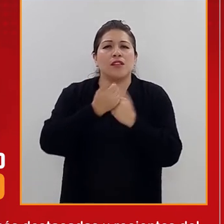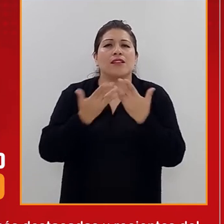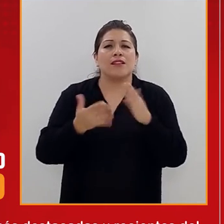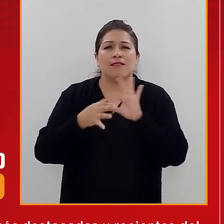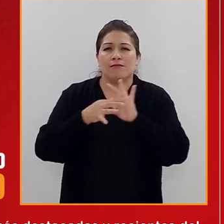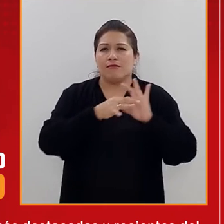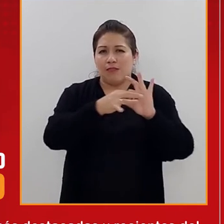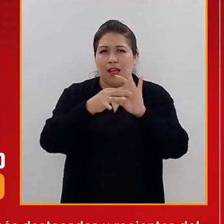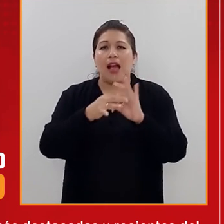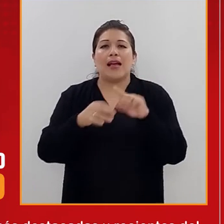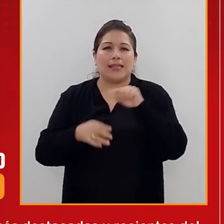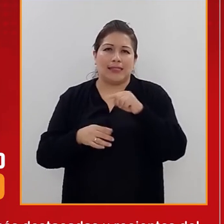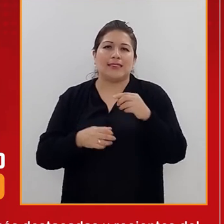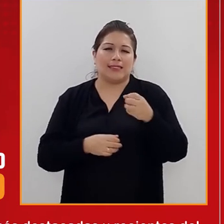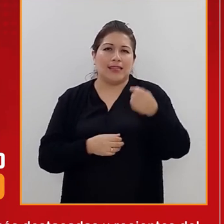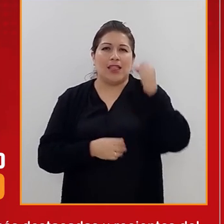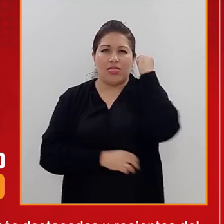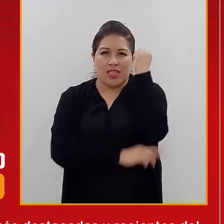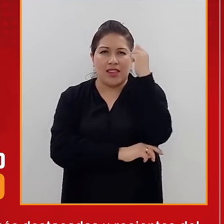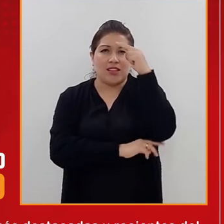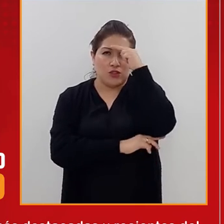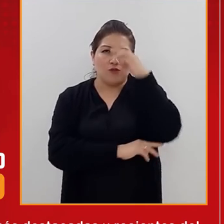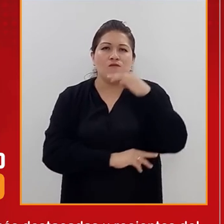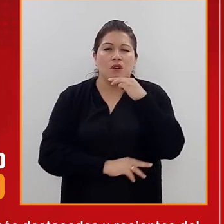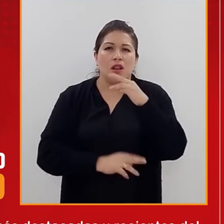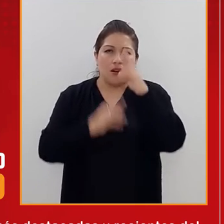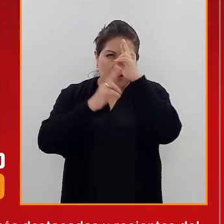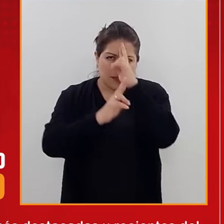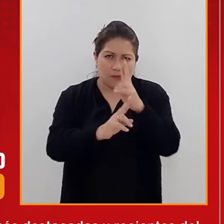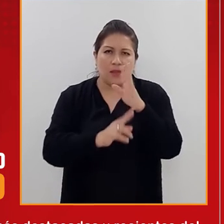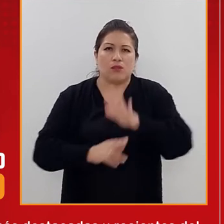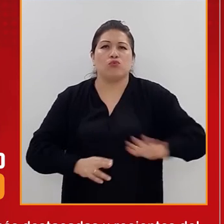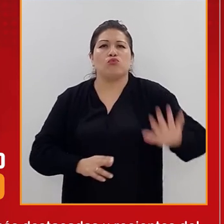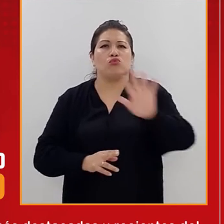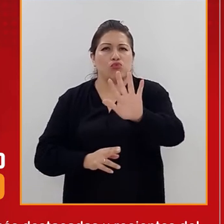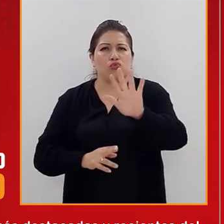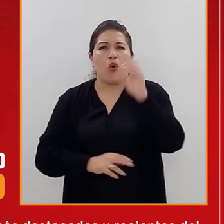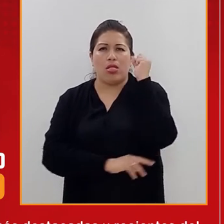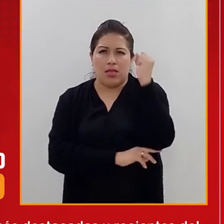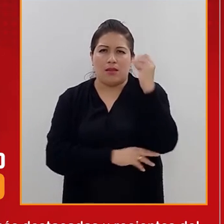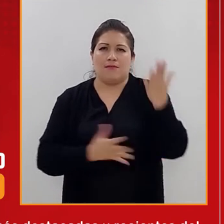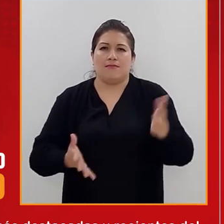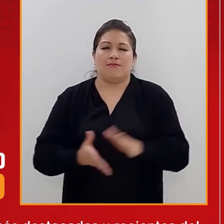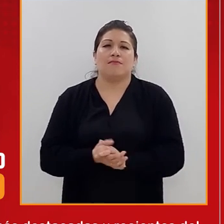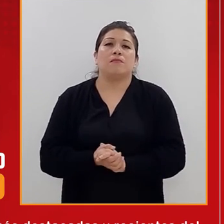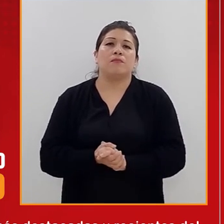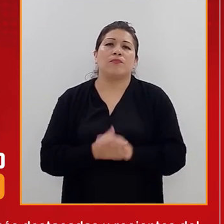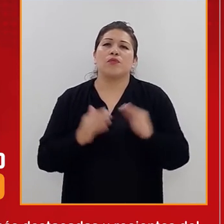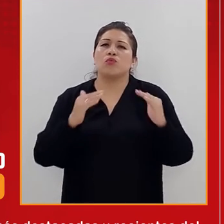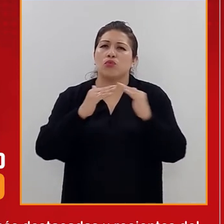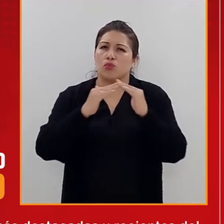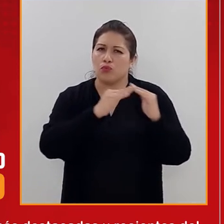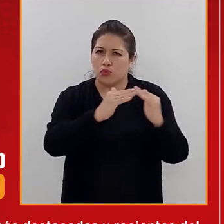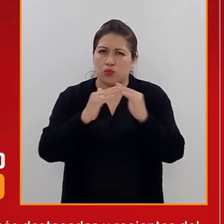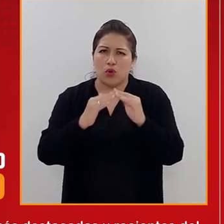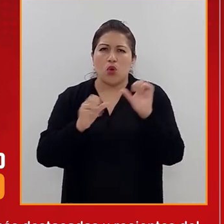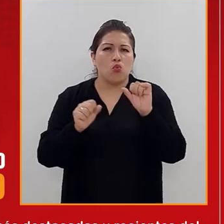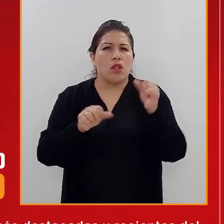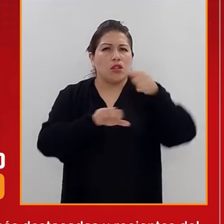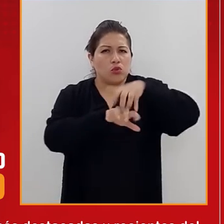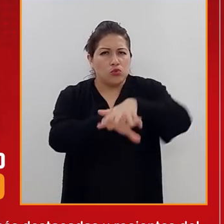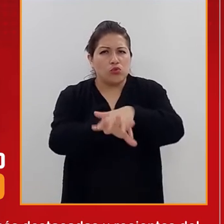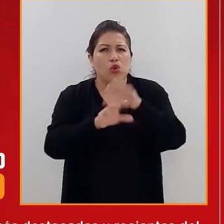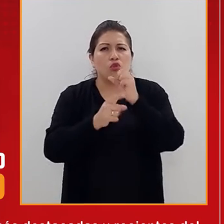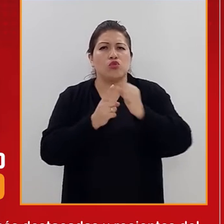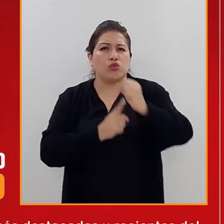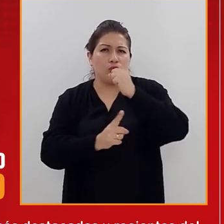les sustentan están relacionados con los derechos humanos, el respeto por la dignidad, igualdad y libertad personal, así